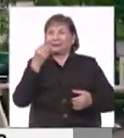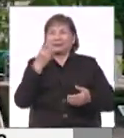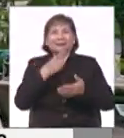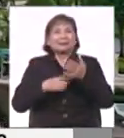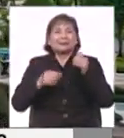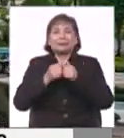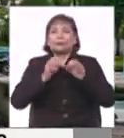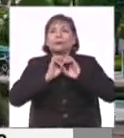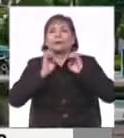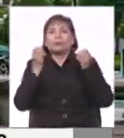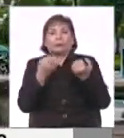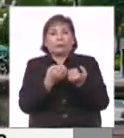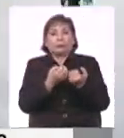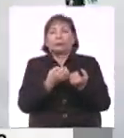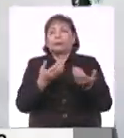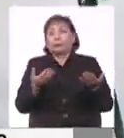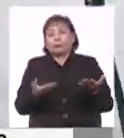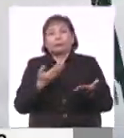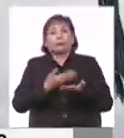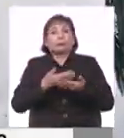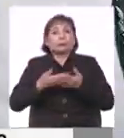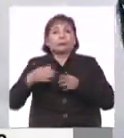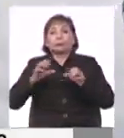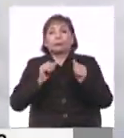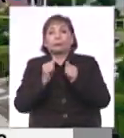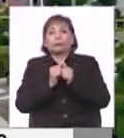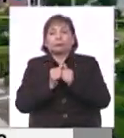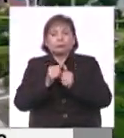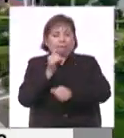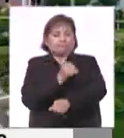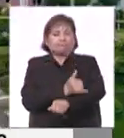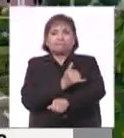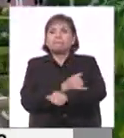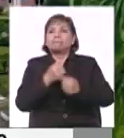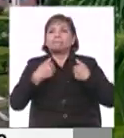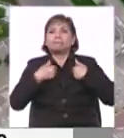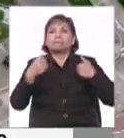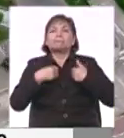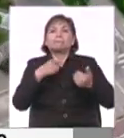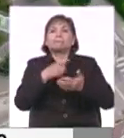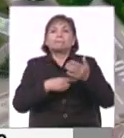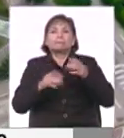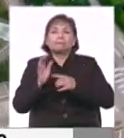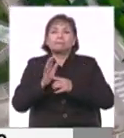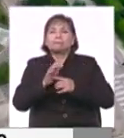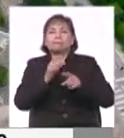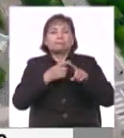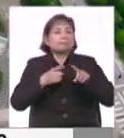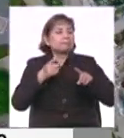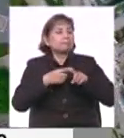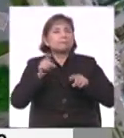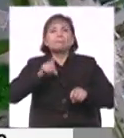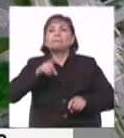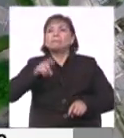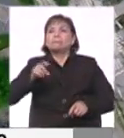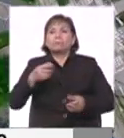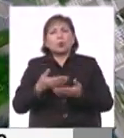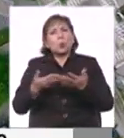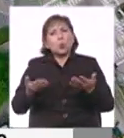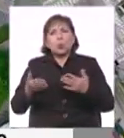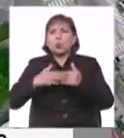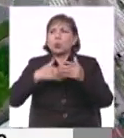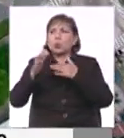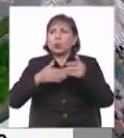referencia al estadio de la región, actualmente administrado por el Instituto Peruano del Deporte y que presenta varias carencias, además de una